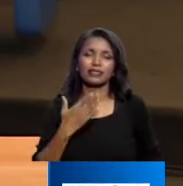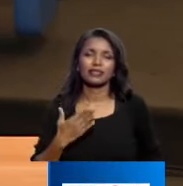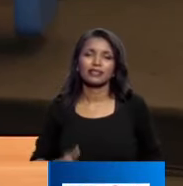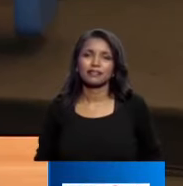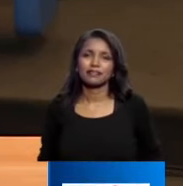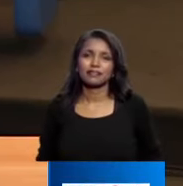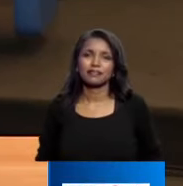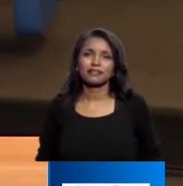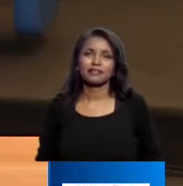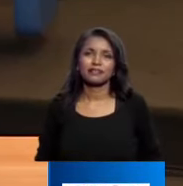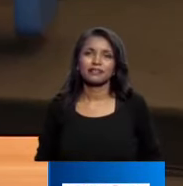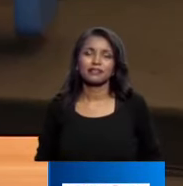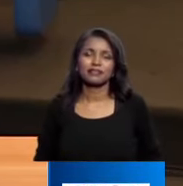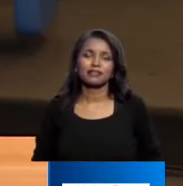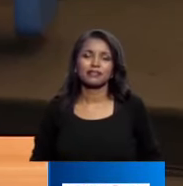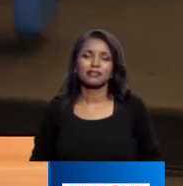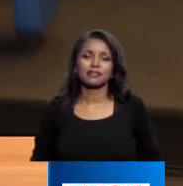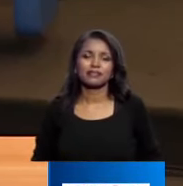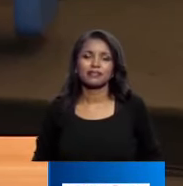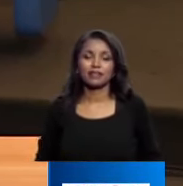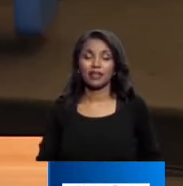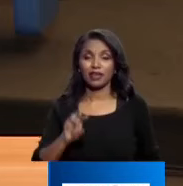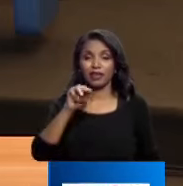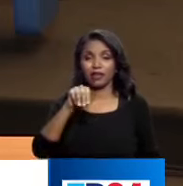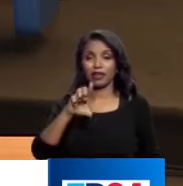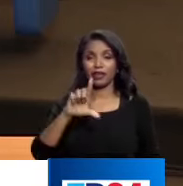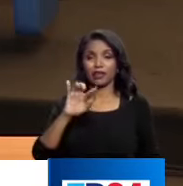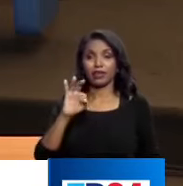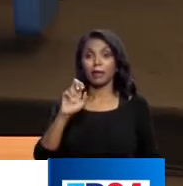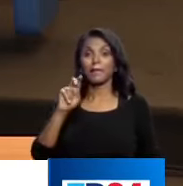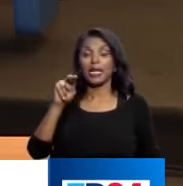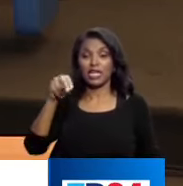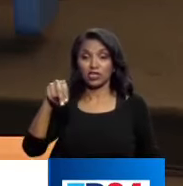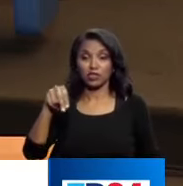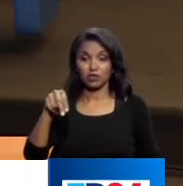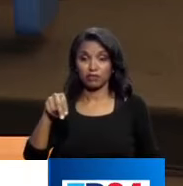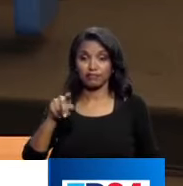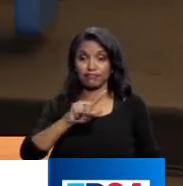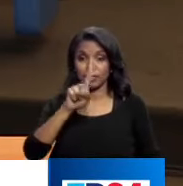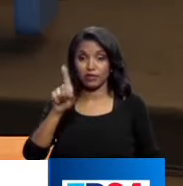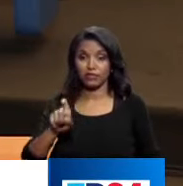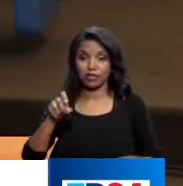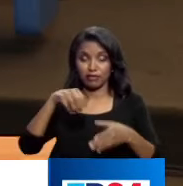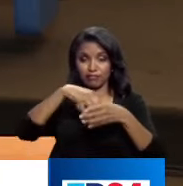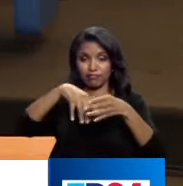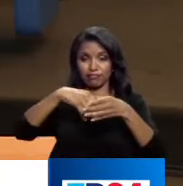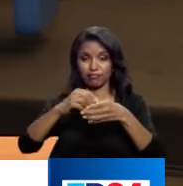Gracias, candidata. Vamos ahora con Melitona Rocha. Su pregunta será la siguiente.